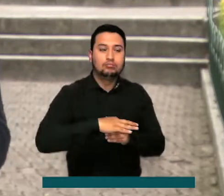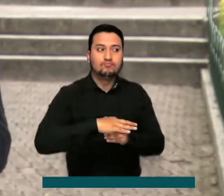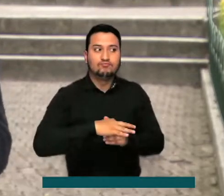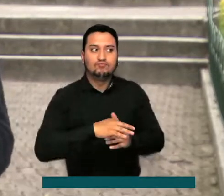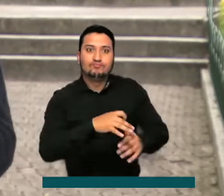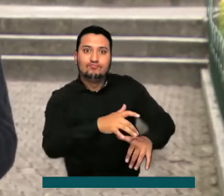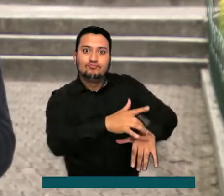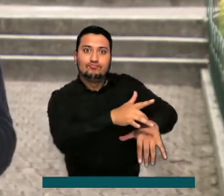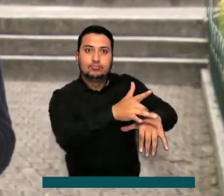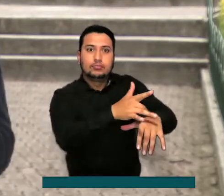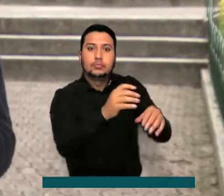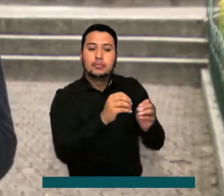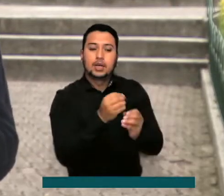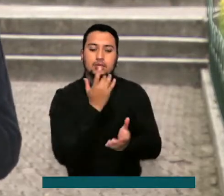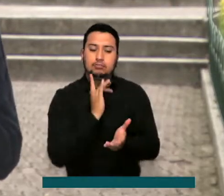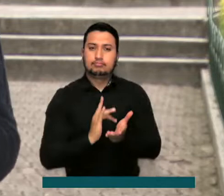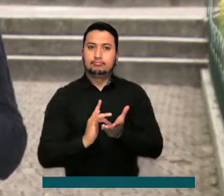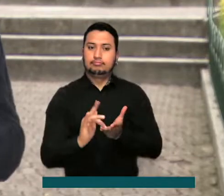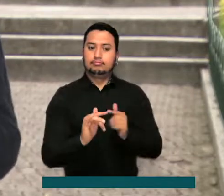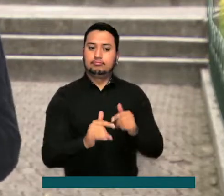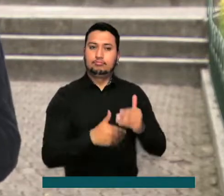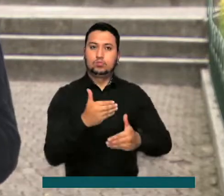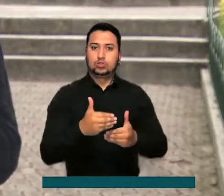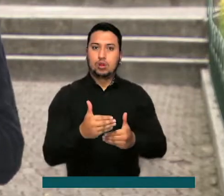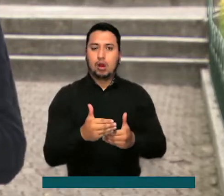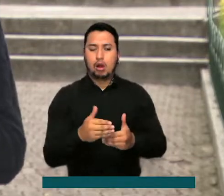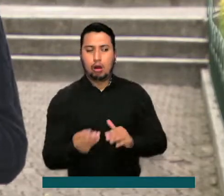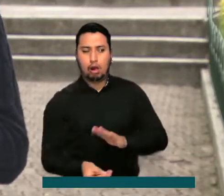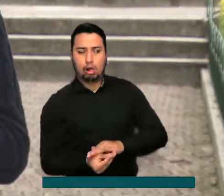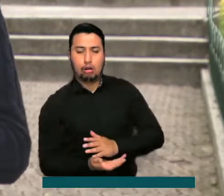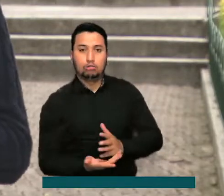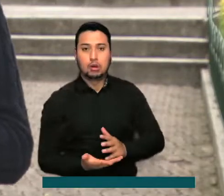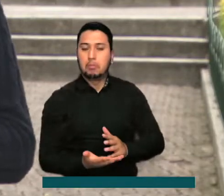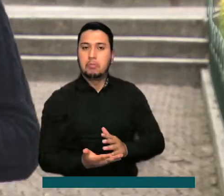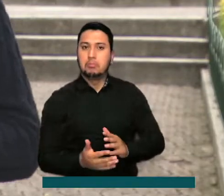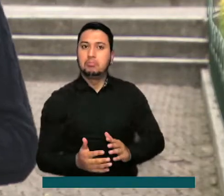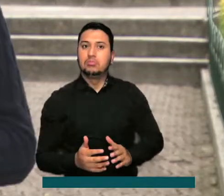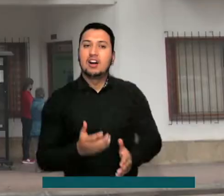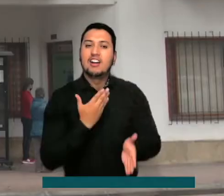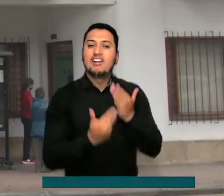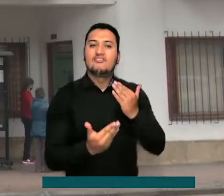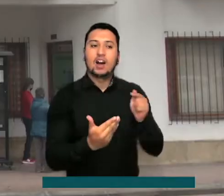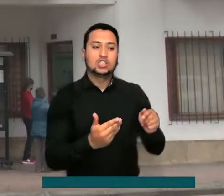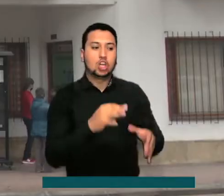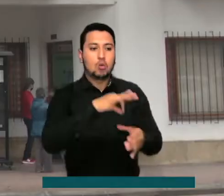transparencia al proceso electoral y facilita también el conteo de votos